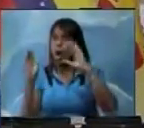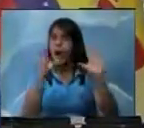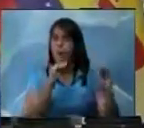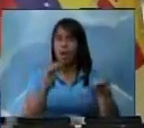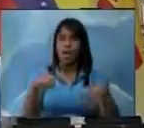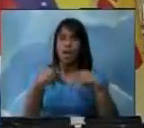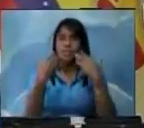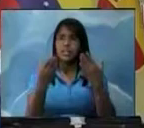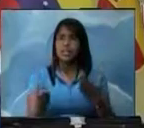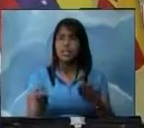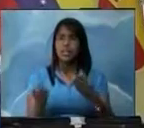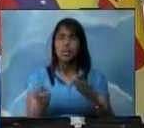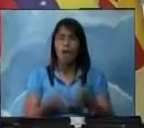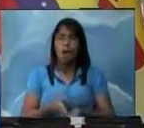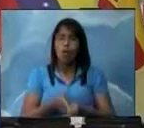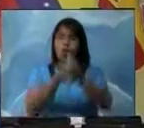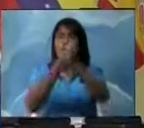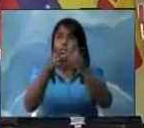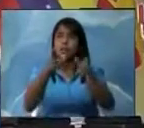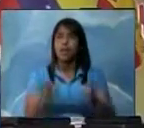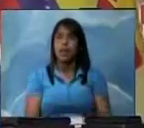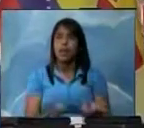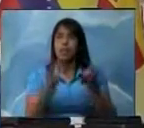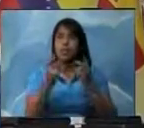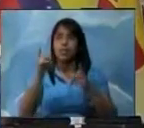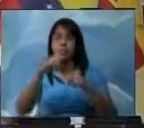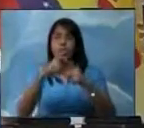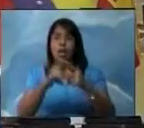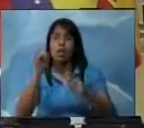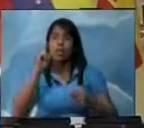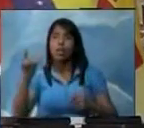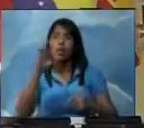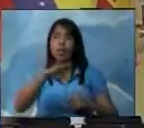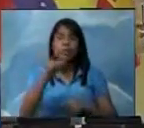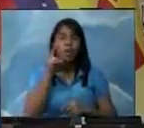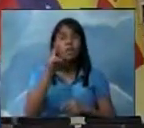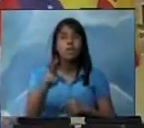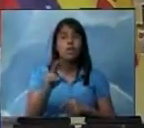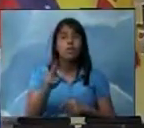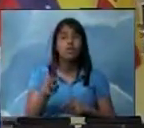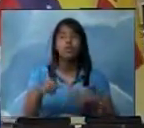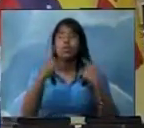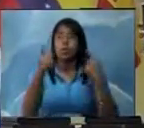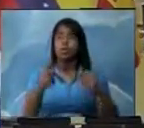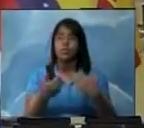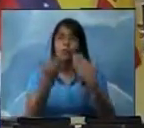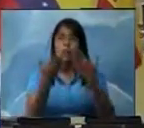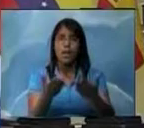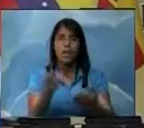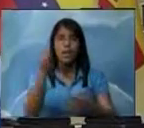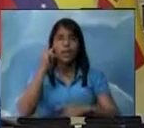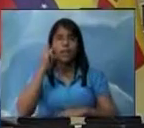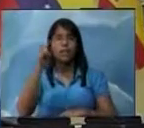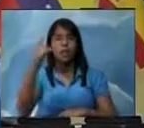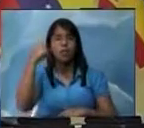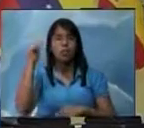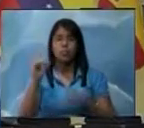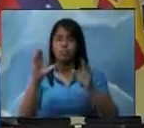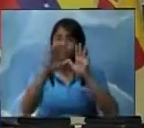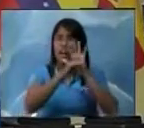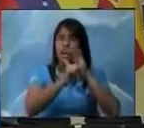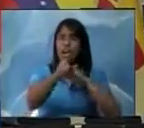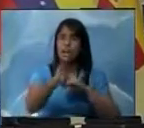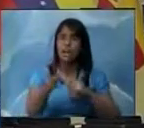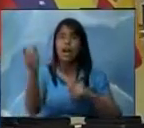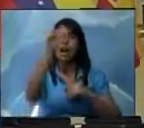le ha enseñado a conducirse, ahí el diablo lo está viendo. ¿Cuánto daría el diablo por agarrar